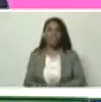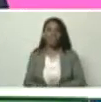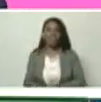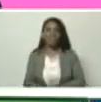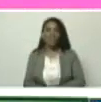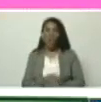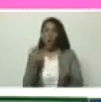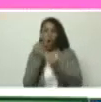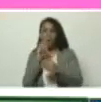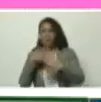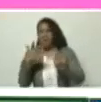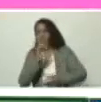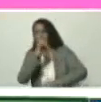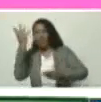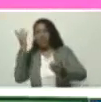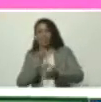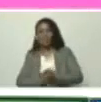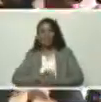¿Cómo que no?